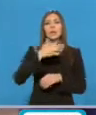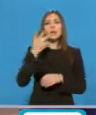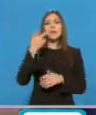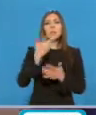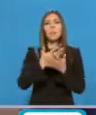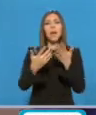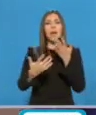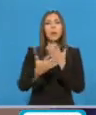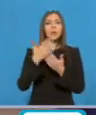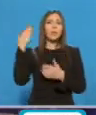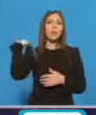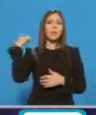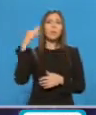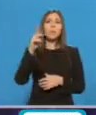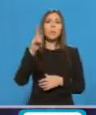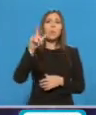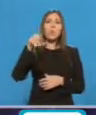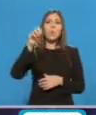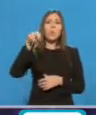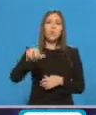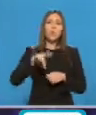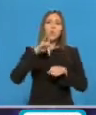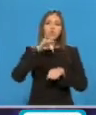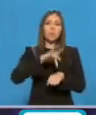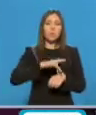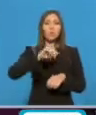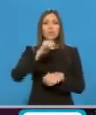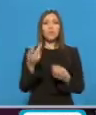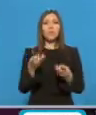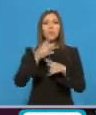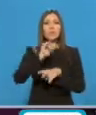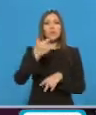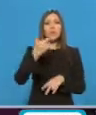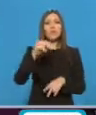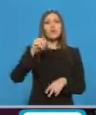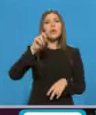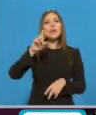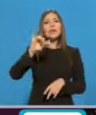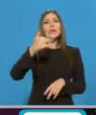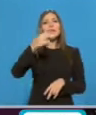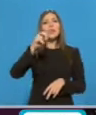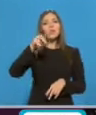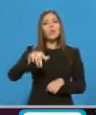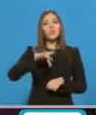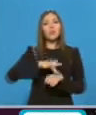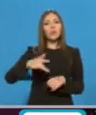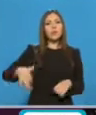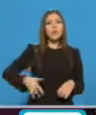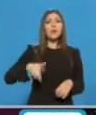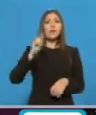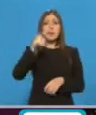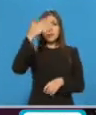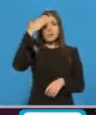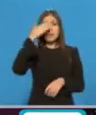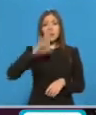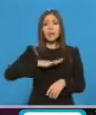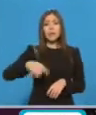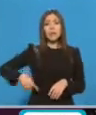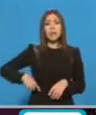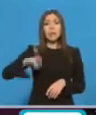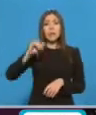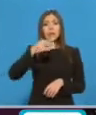signo opuesto de Géminis es Sagitario en nuestro riñón. ¿Sabían ustedes que el riñón tiene más de